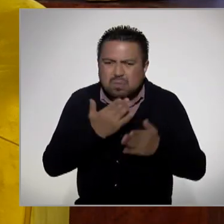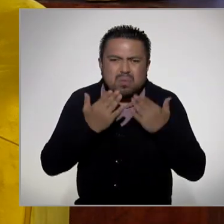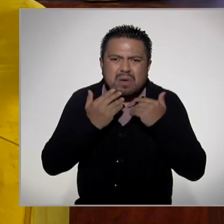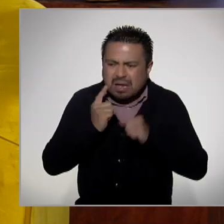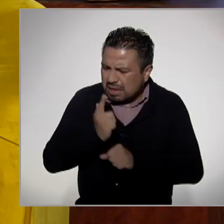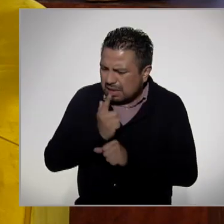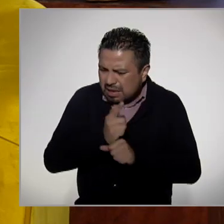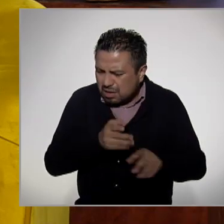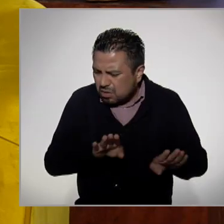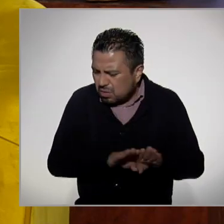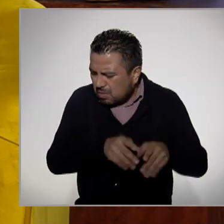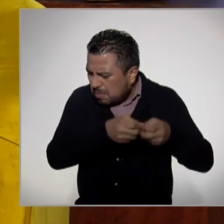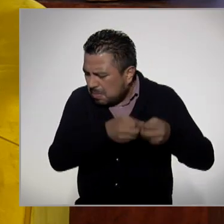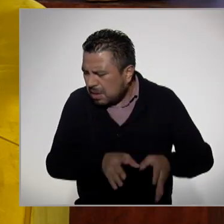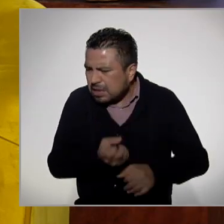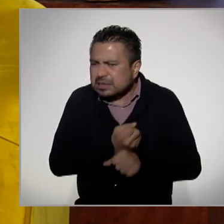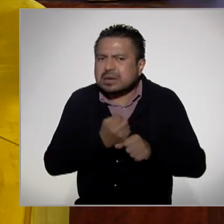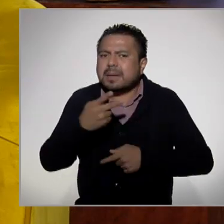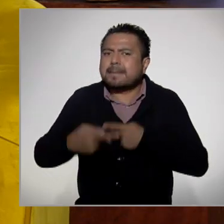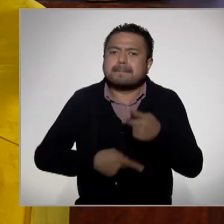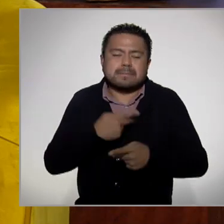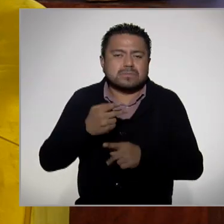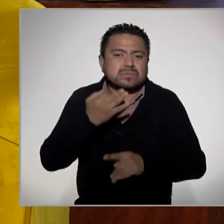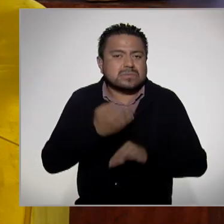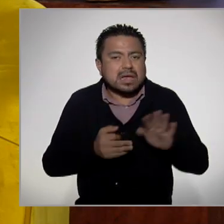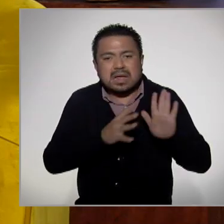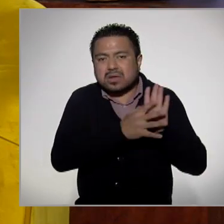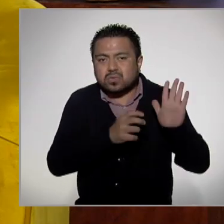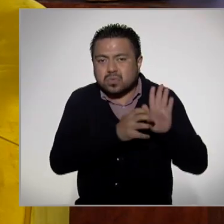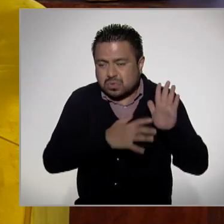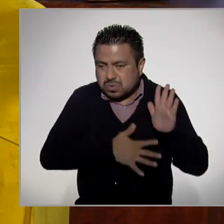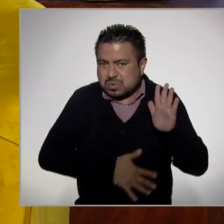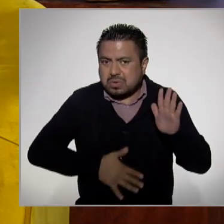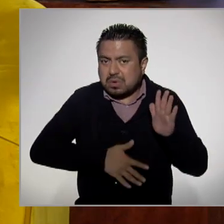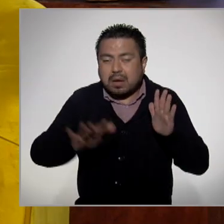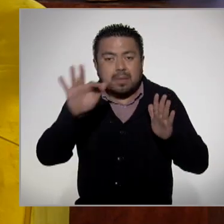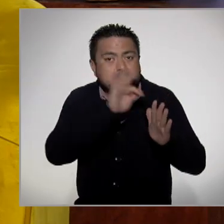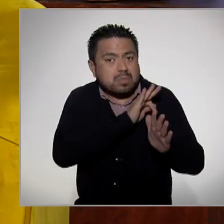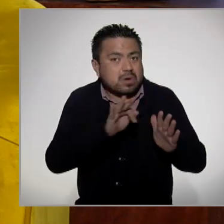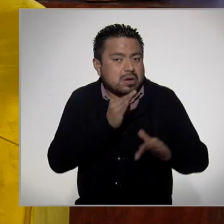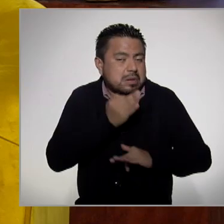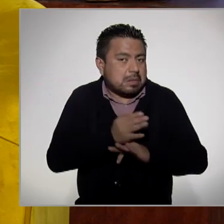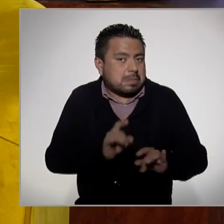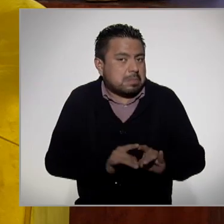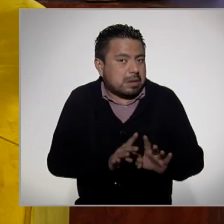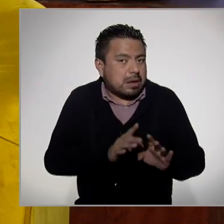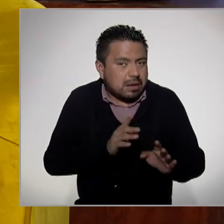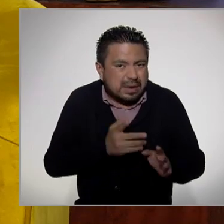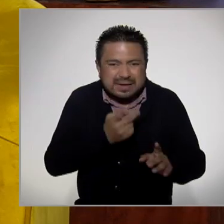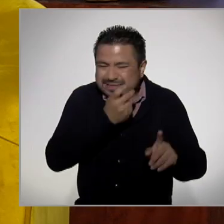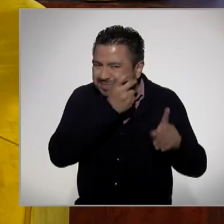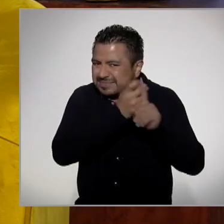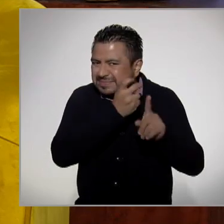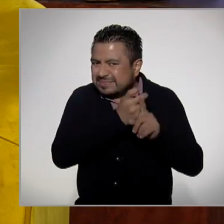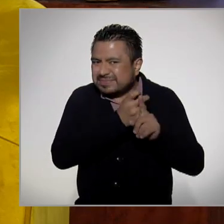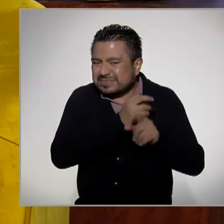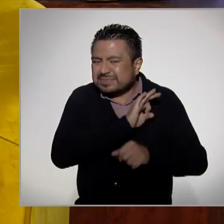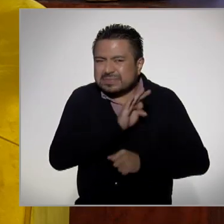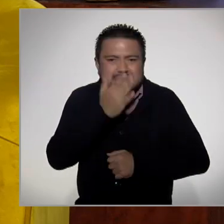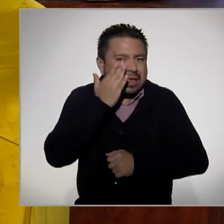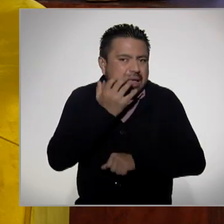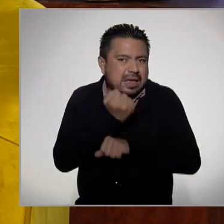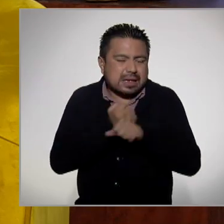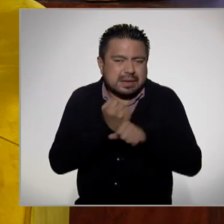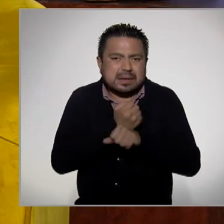perdiendo sangre y nos pregunta si la falta de absorción intestinal puede estar ocasionando precisamente esta anemia